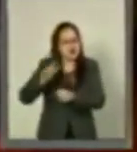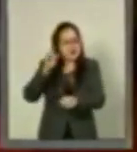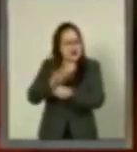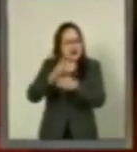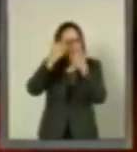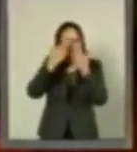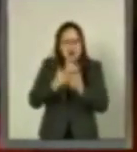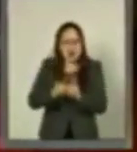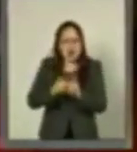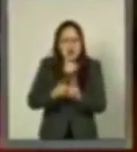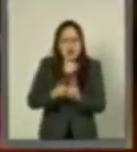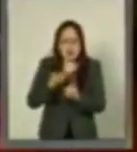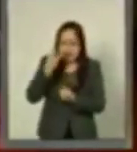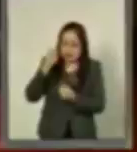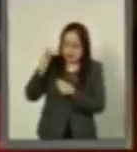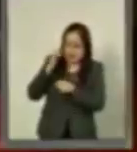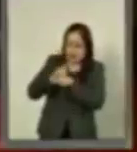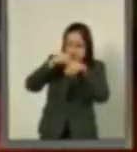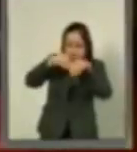no podía bajar a los estados.